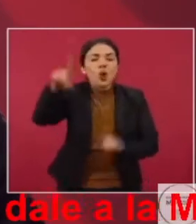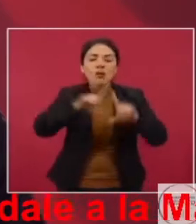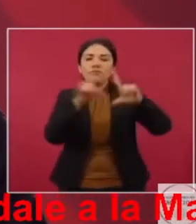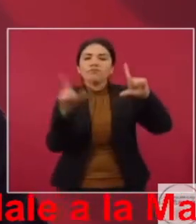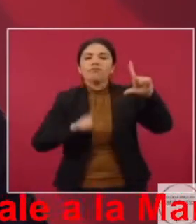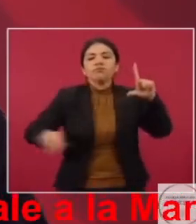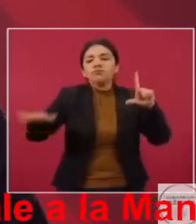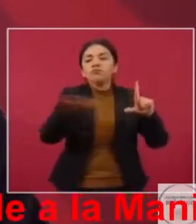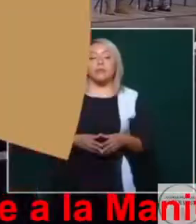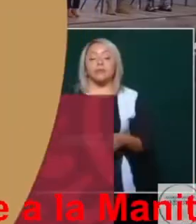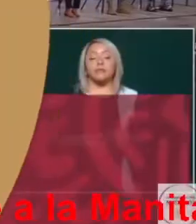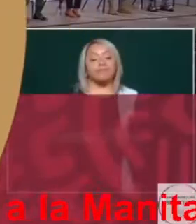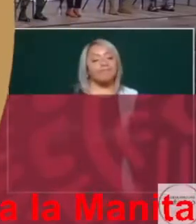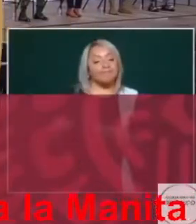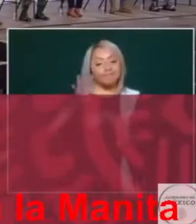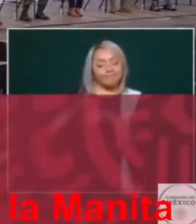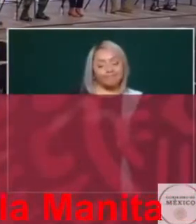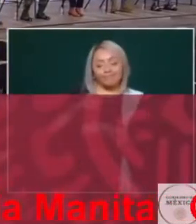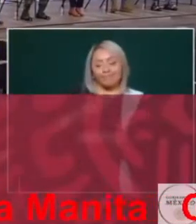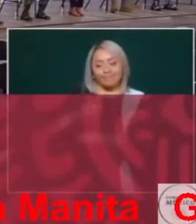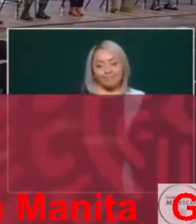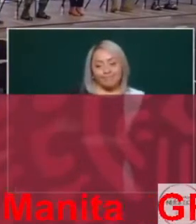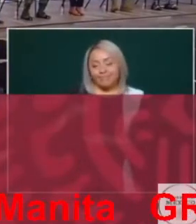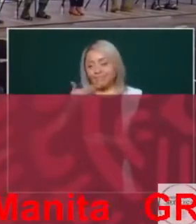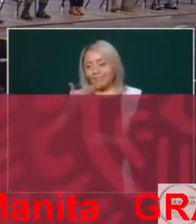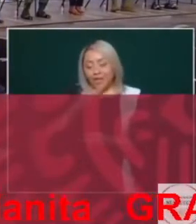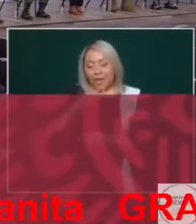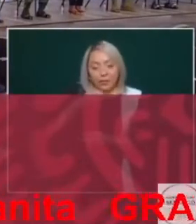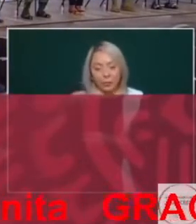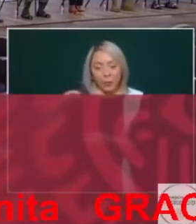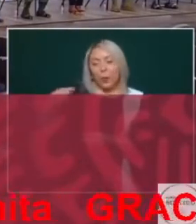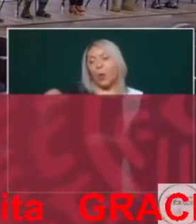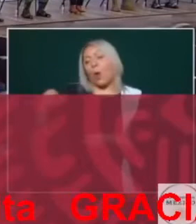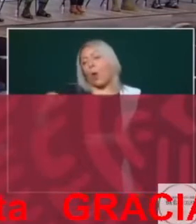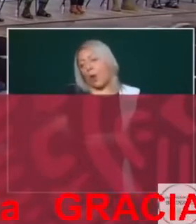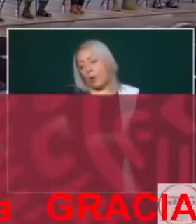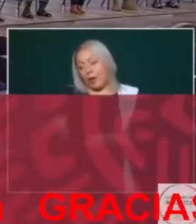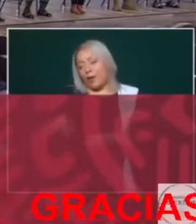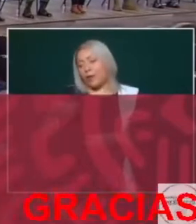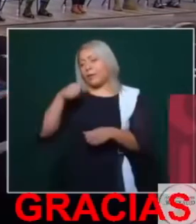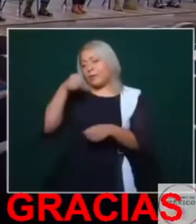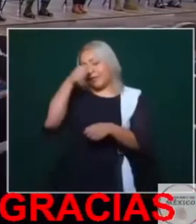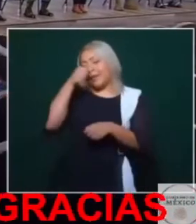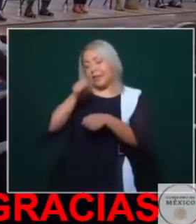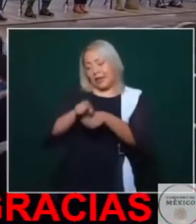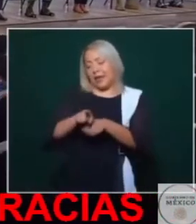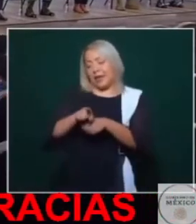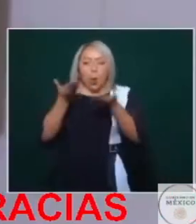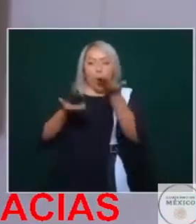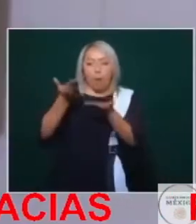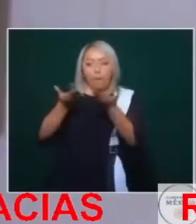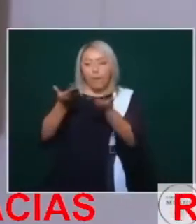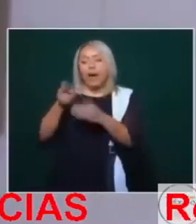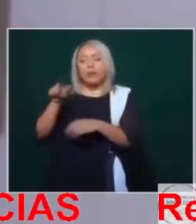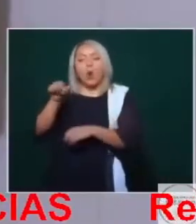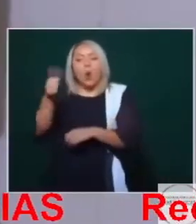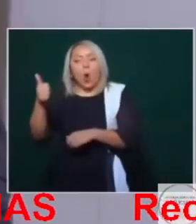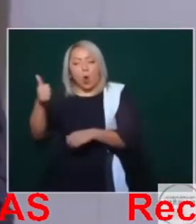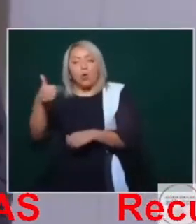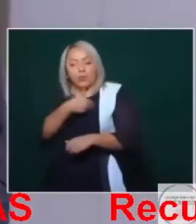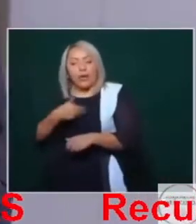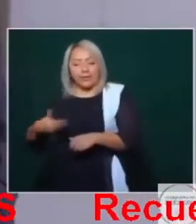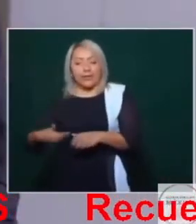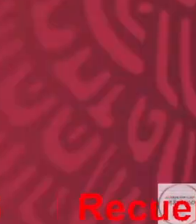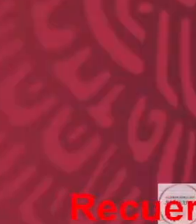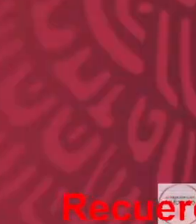mexicana el coordinador general de programas para el bienestar carlos torres realizó el primer informe